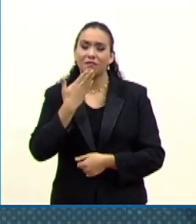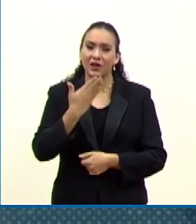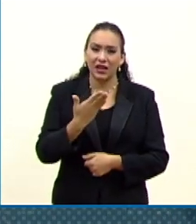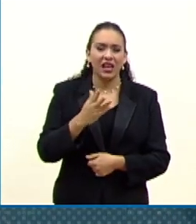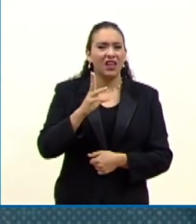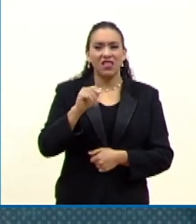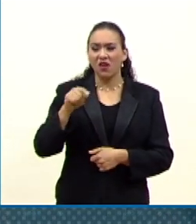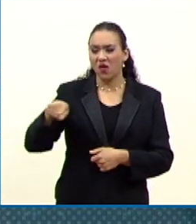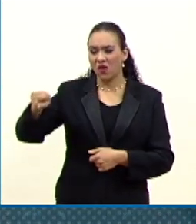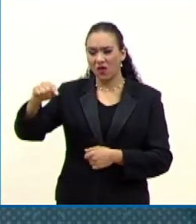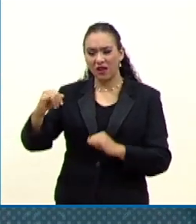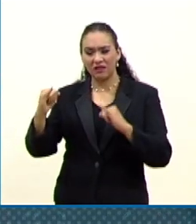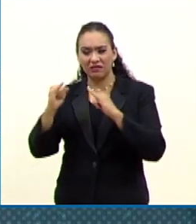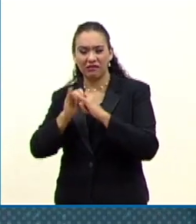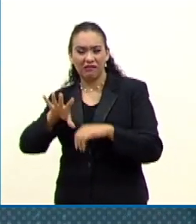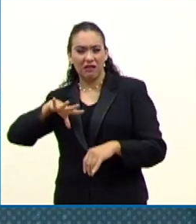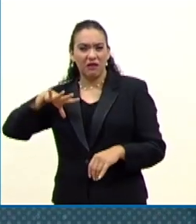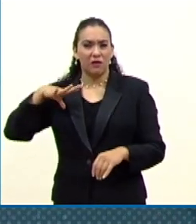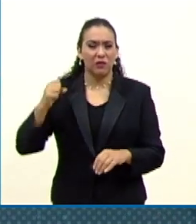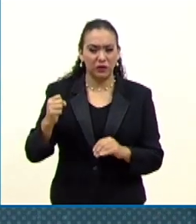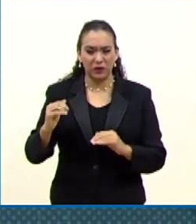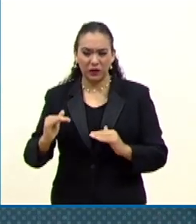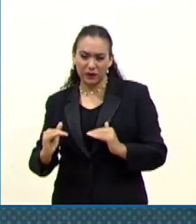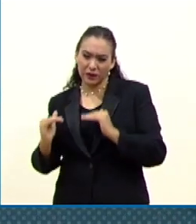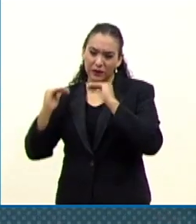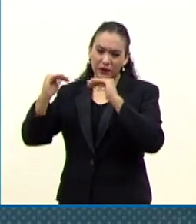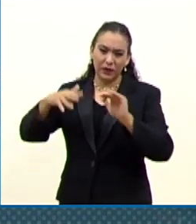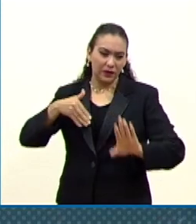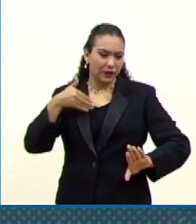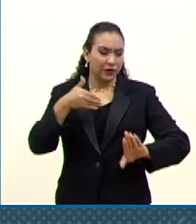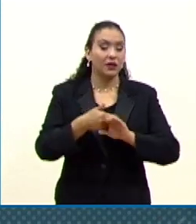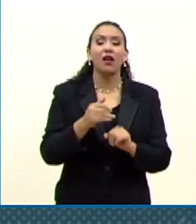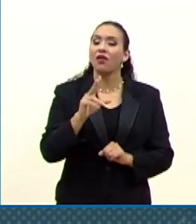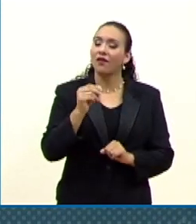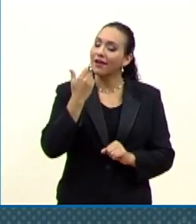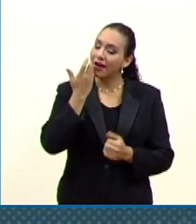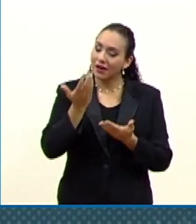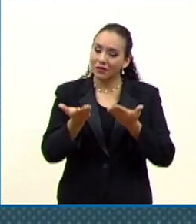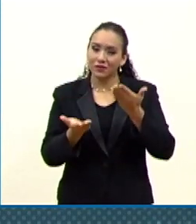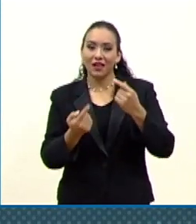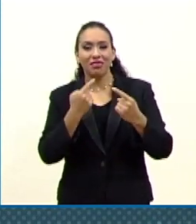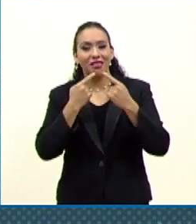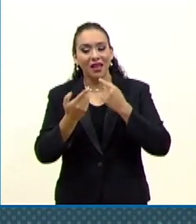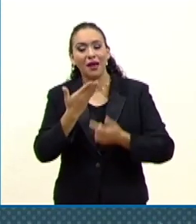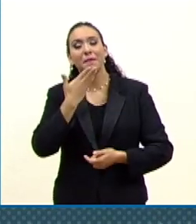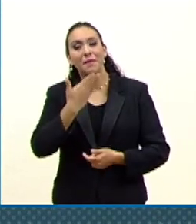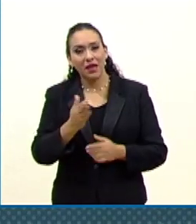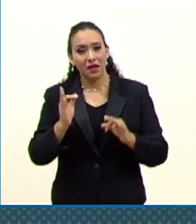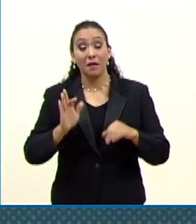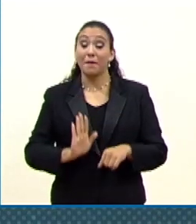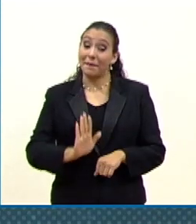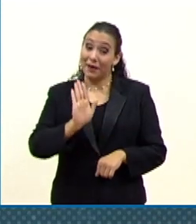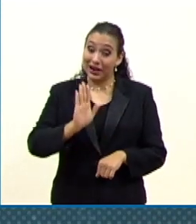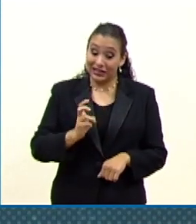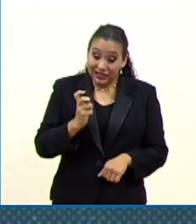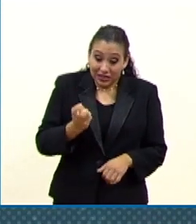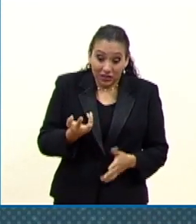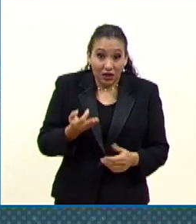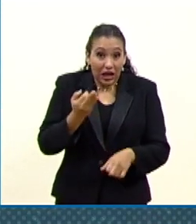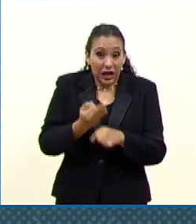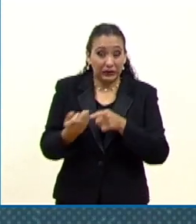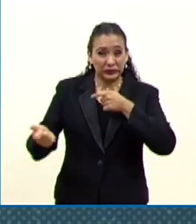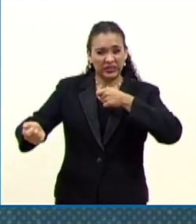radicalismo y la intolerancia que parece haberse convertido en la nueva moneda de cambio,